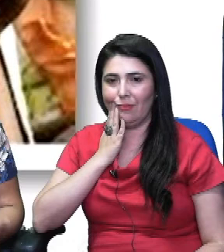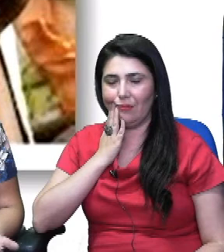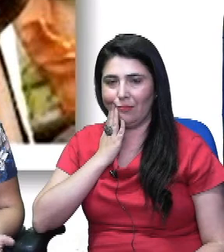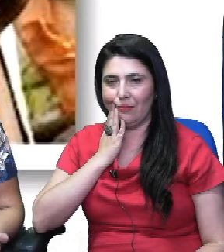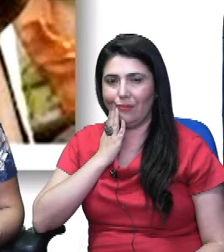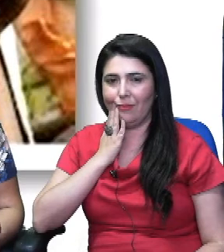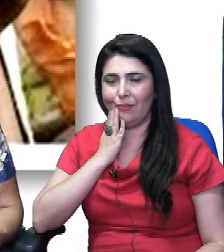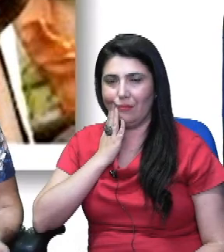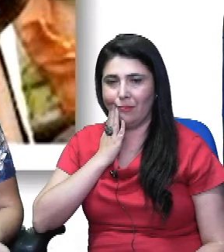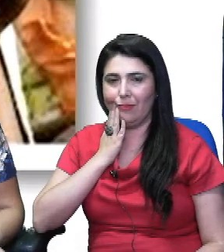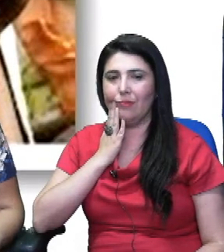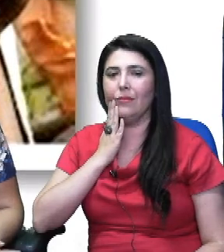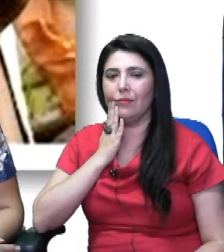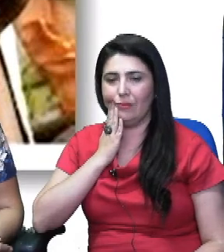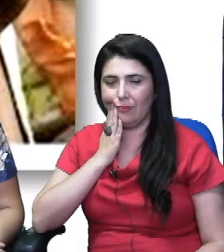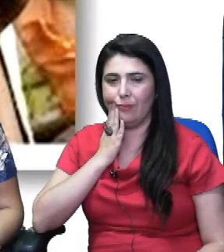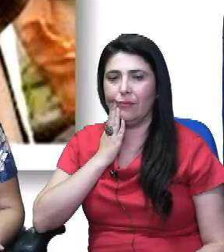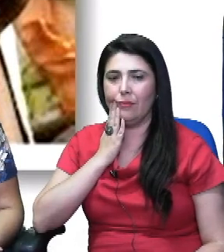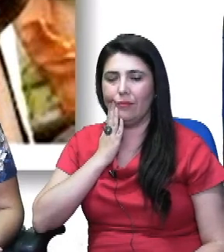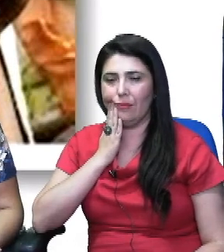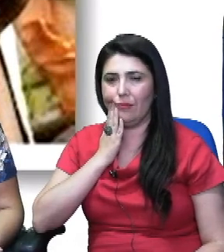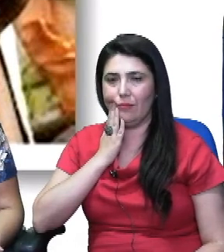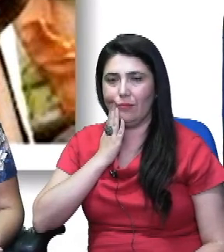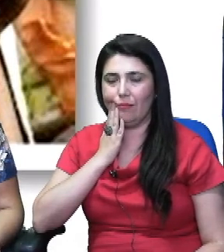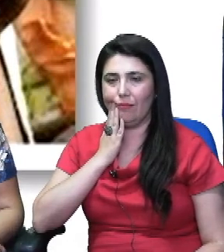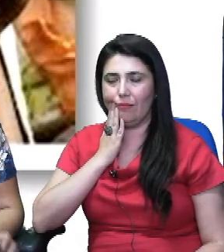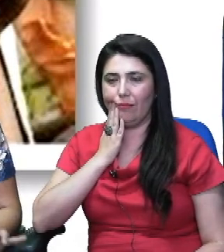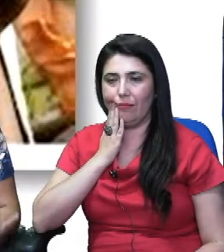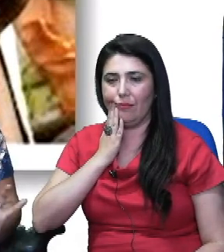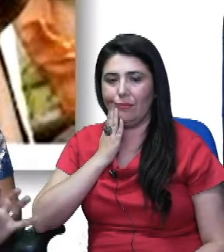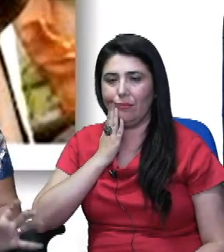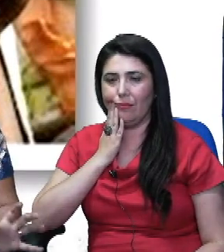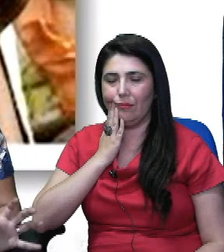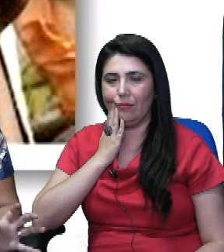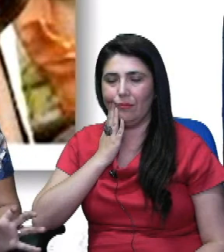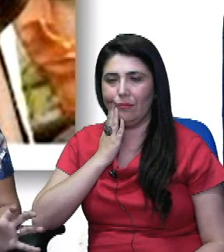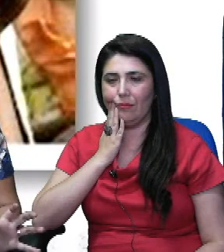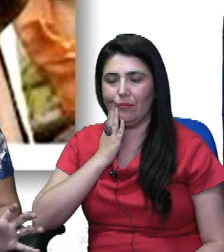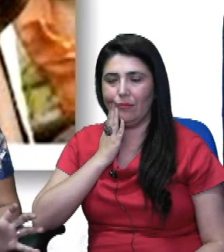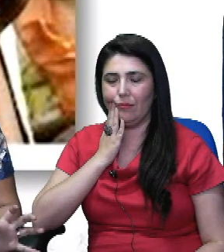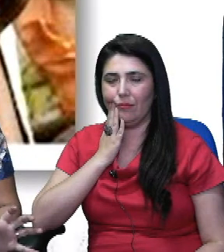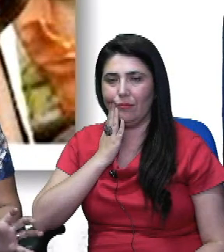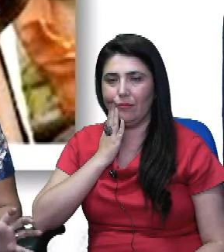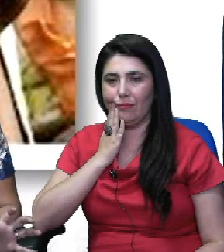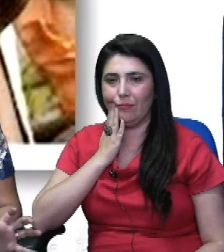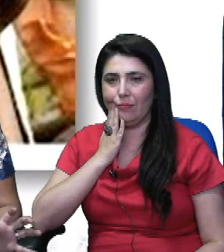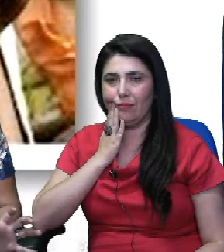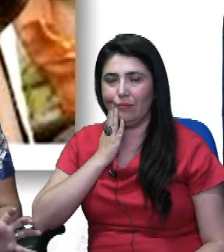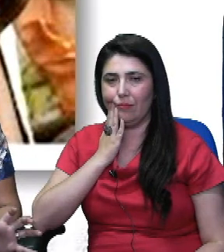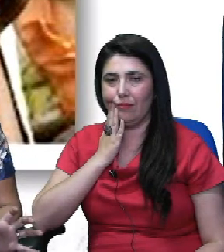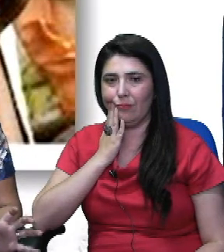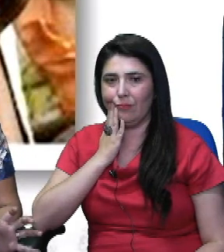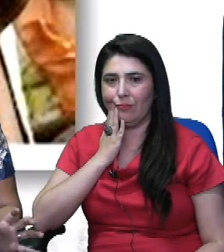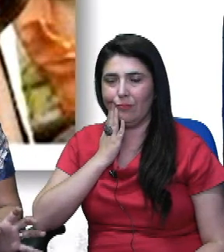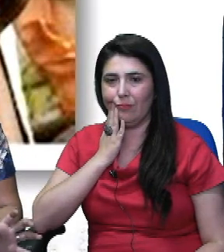dar tratamiento y continuidad de cuidado a los trastornos mentales. ¿Ya? Entonces tiene estos 2 focos, no solamente está centrado en lo